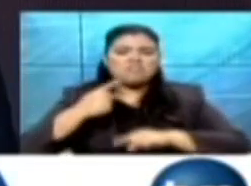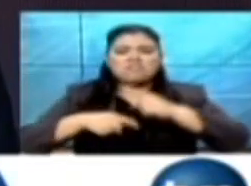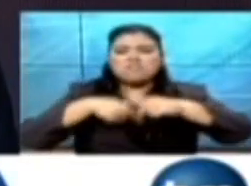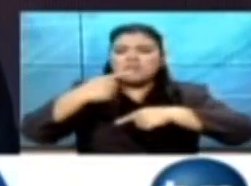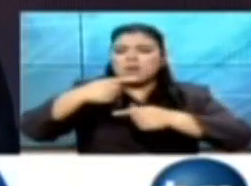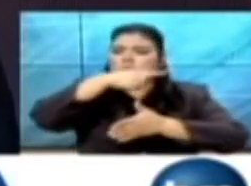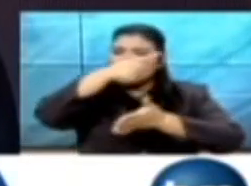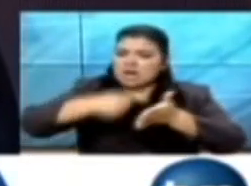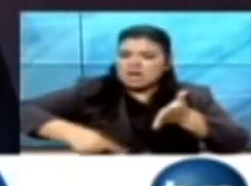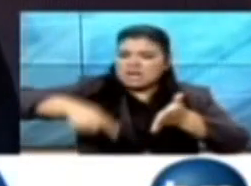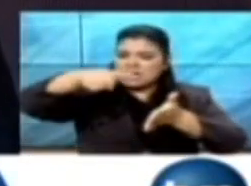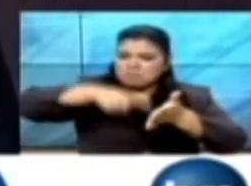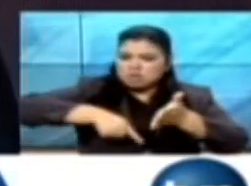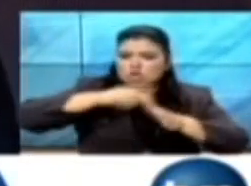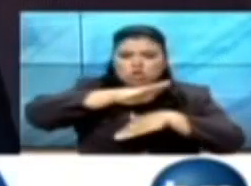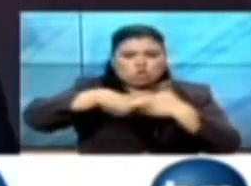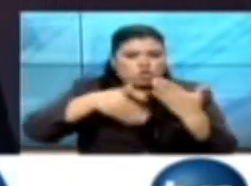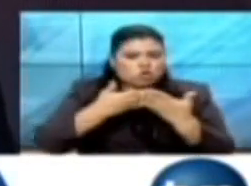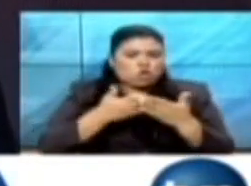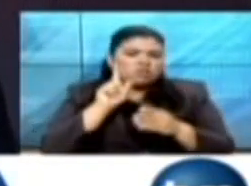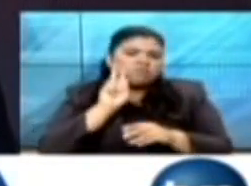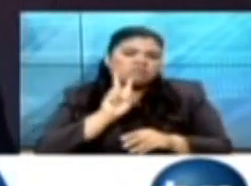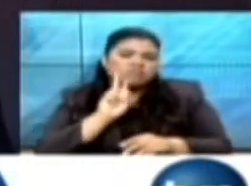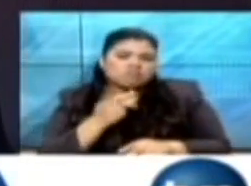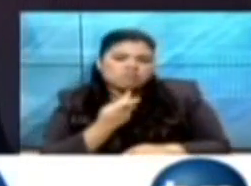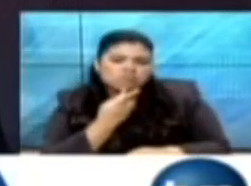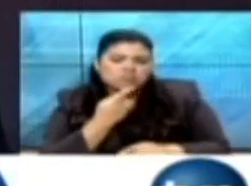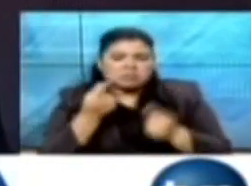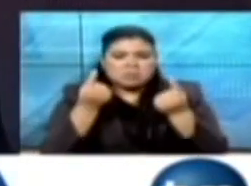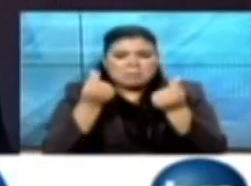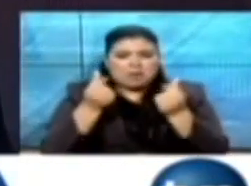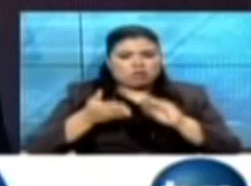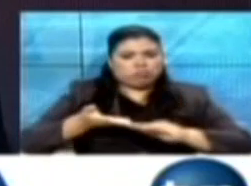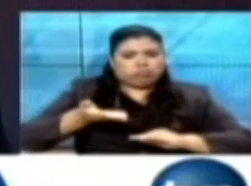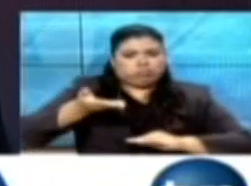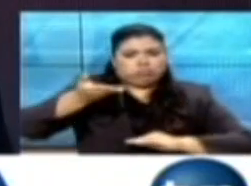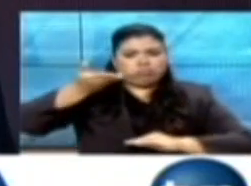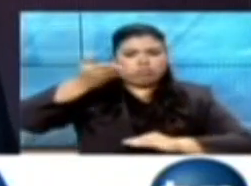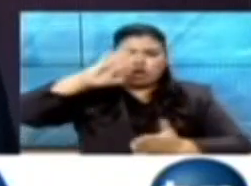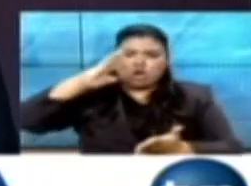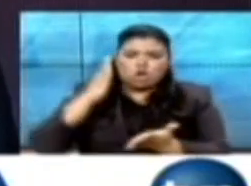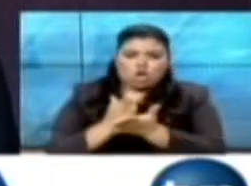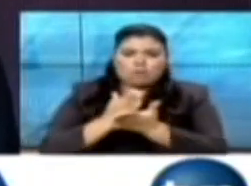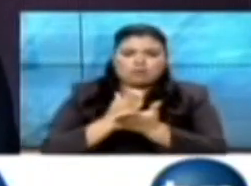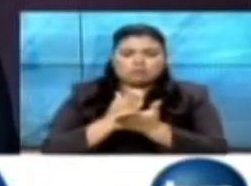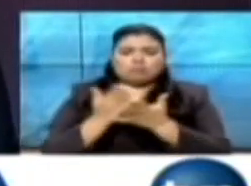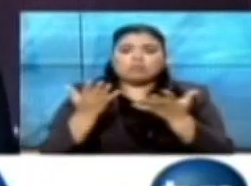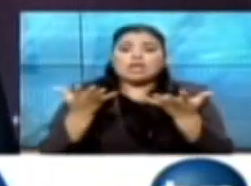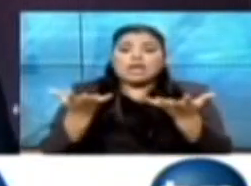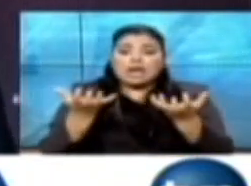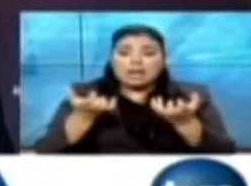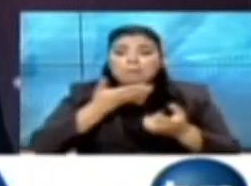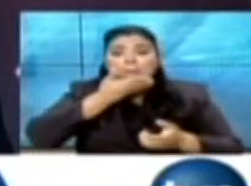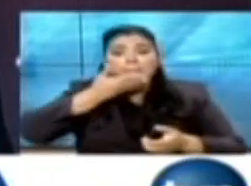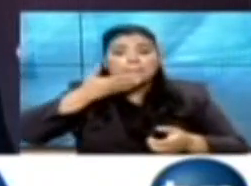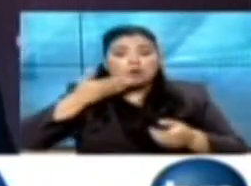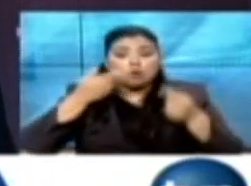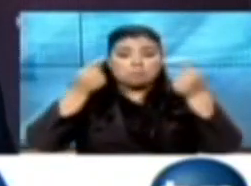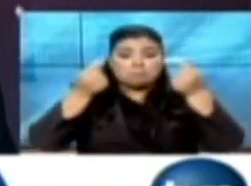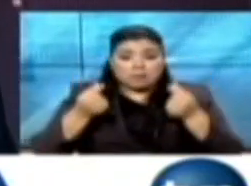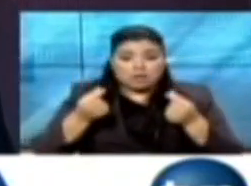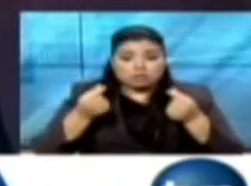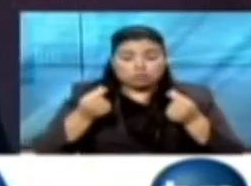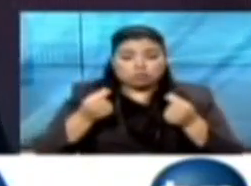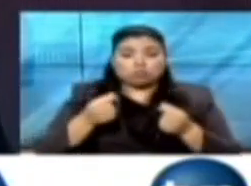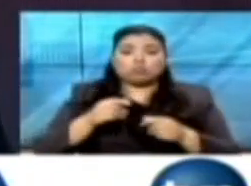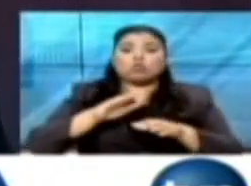forma indiscriminada. Se van a bajar los precios, se van a subir los salarios y eso va a dar